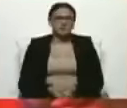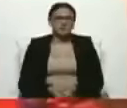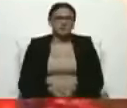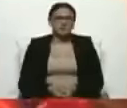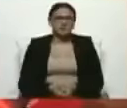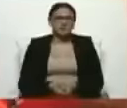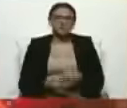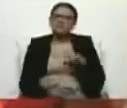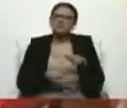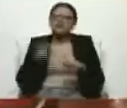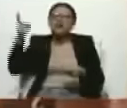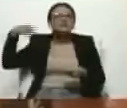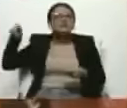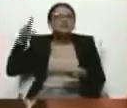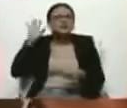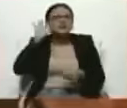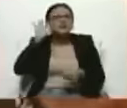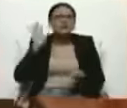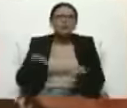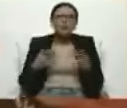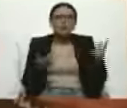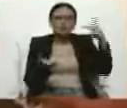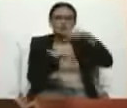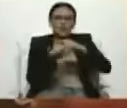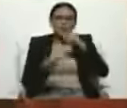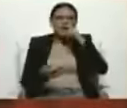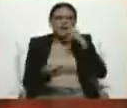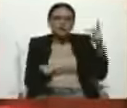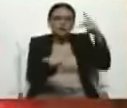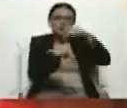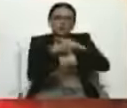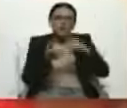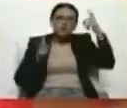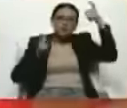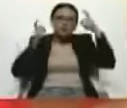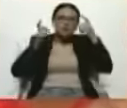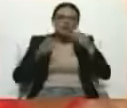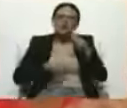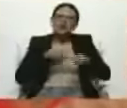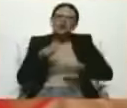¿Qué hicieron ellos cuando llegó Nicolás a la presidencia? ¿Qué fue lo primero que hicieron? Subestimarlo.